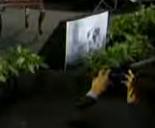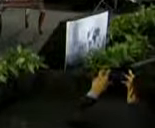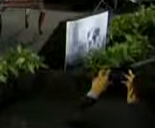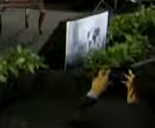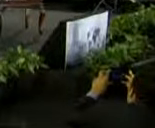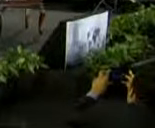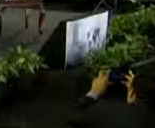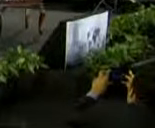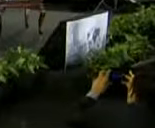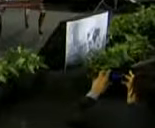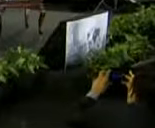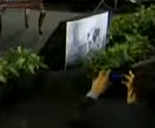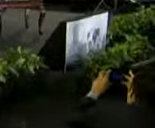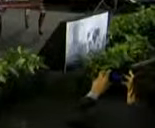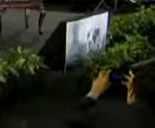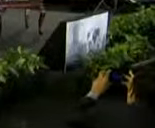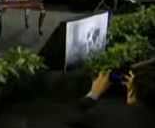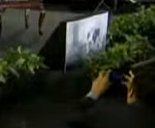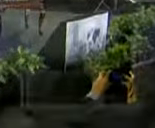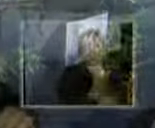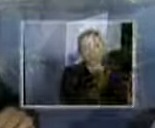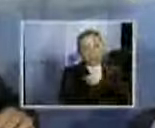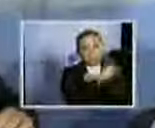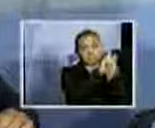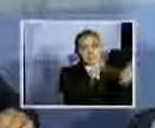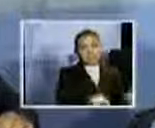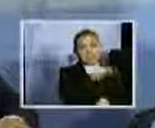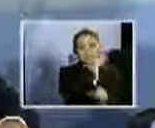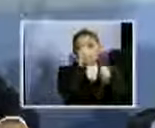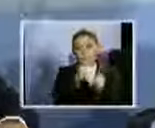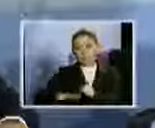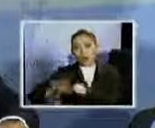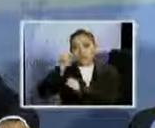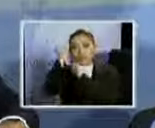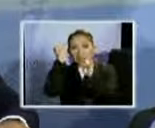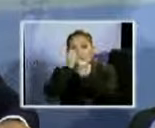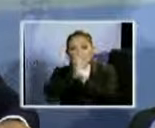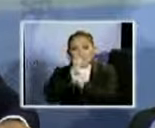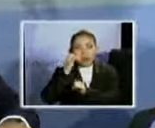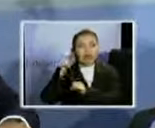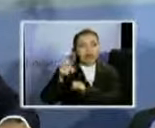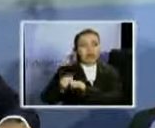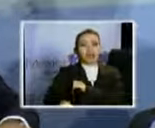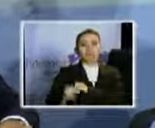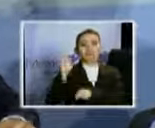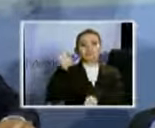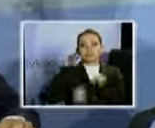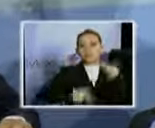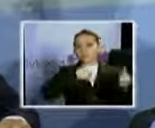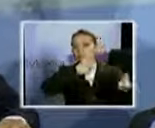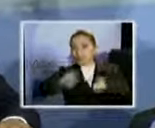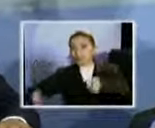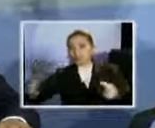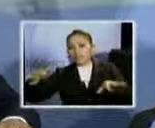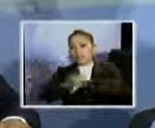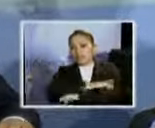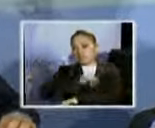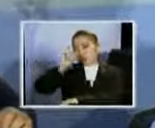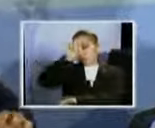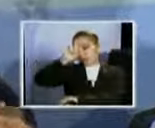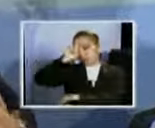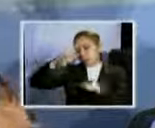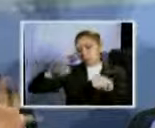internacional. Respuestas a las amenazas a la paz y la seguridad internacional y reforma del Consejo